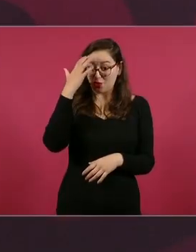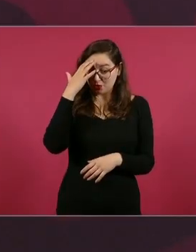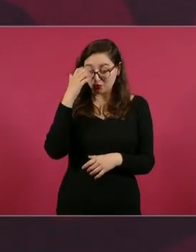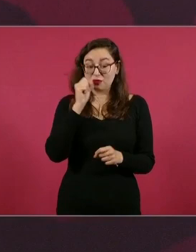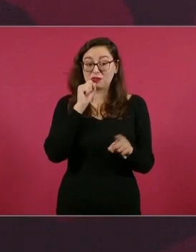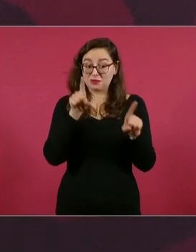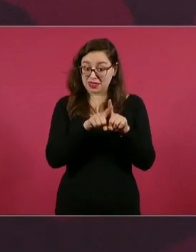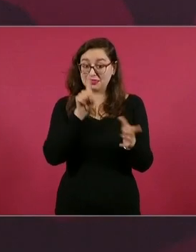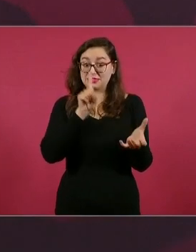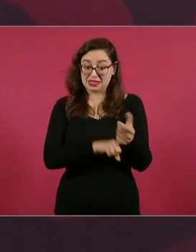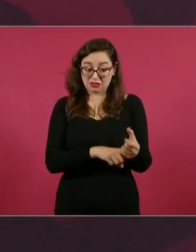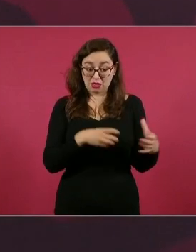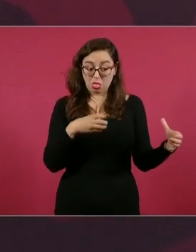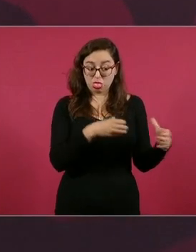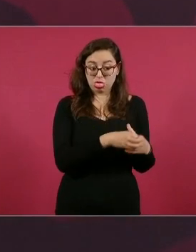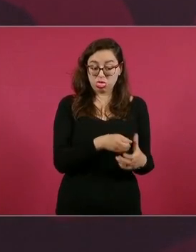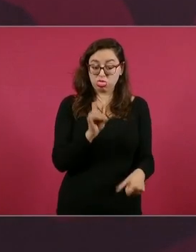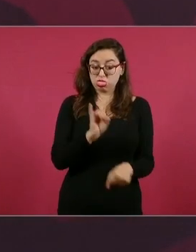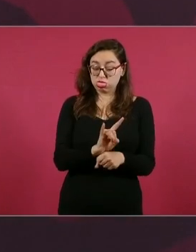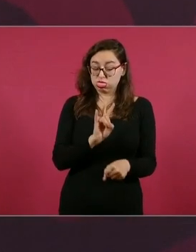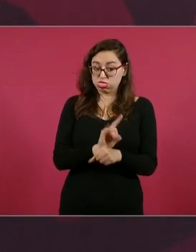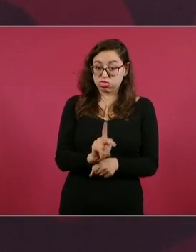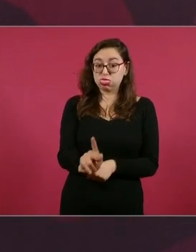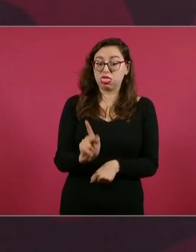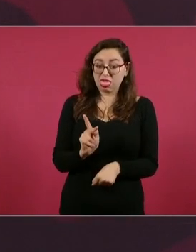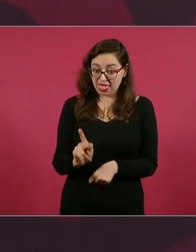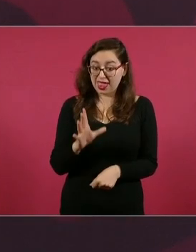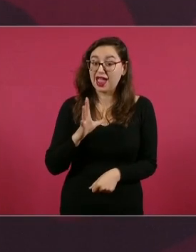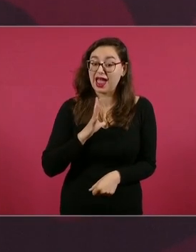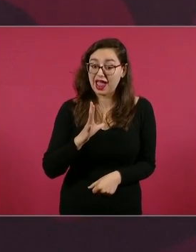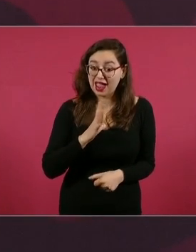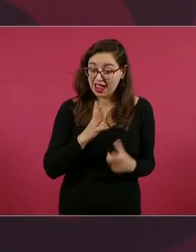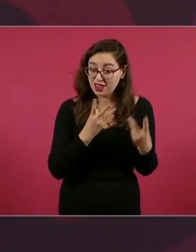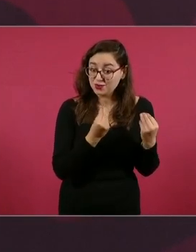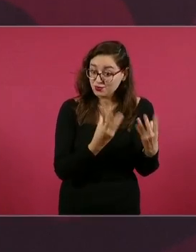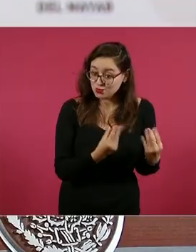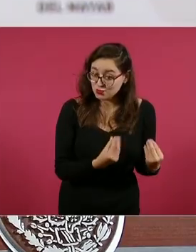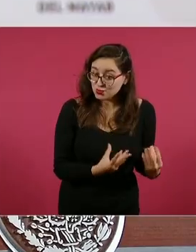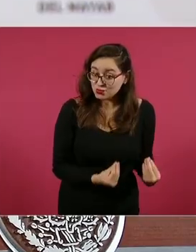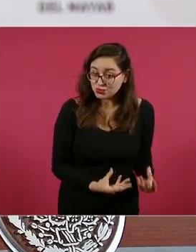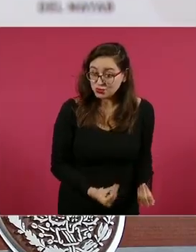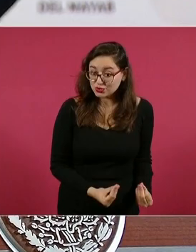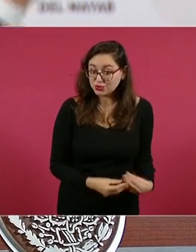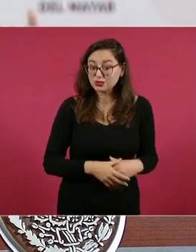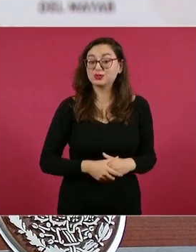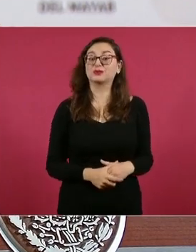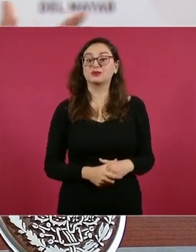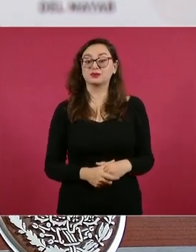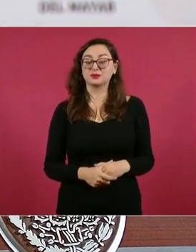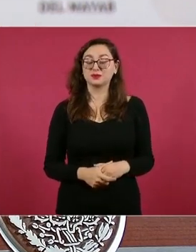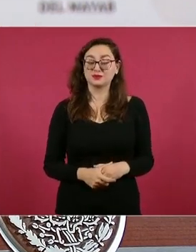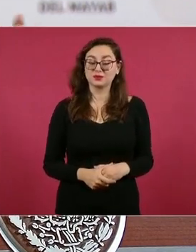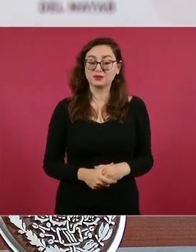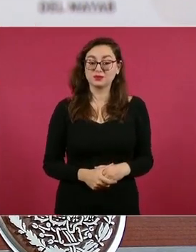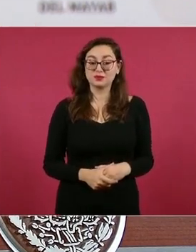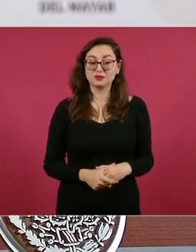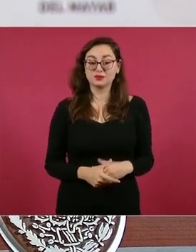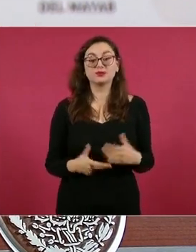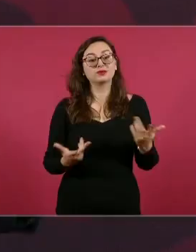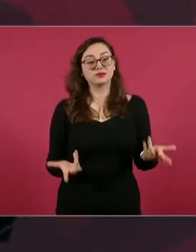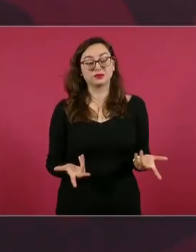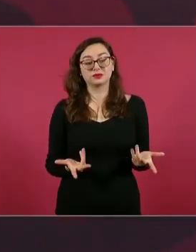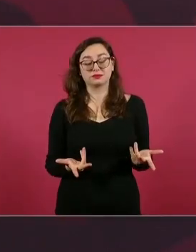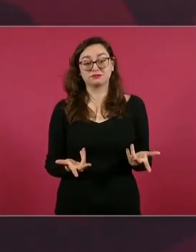sectarismo y la simulación en la izquierda y como si